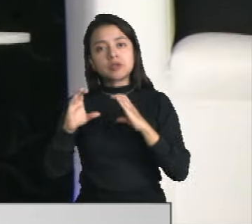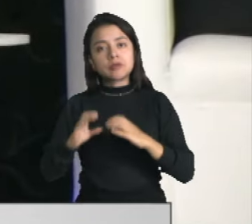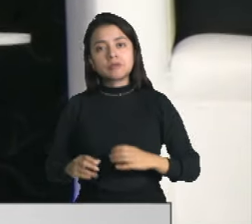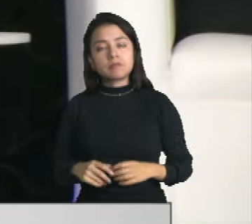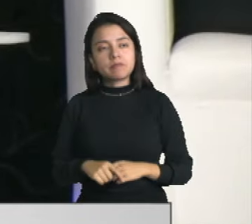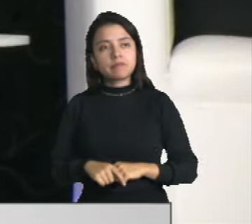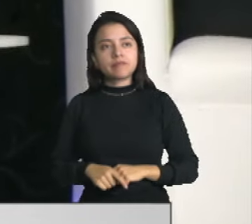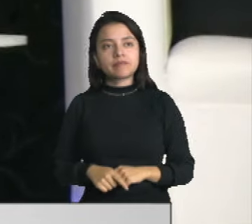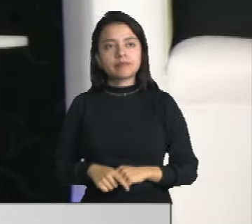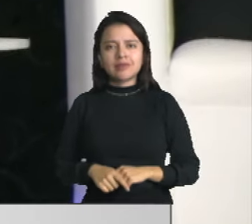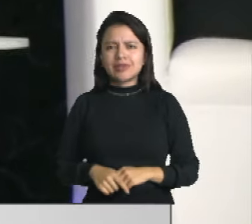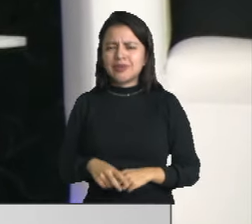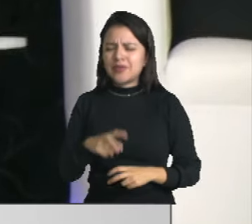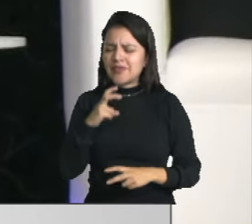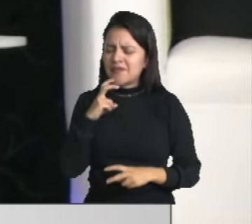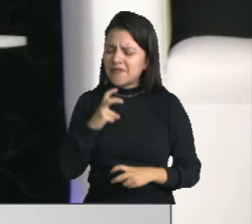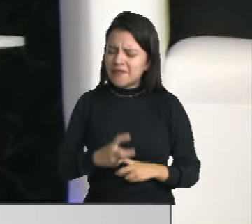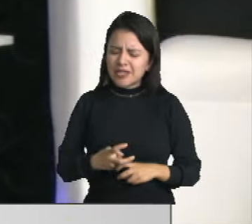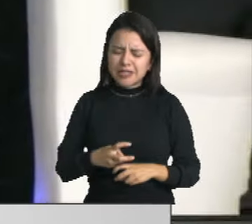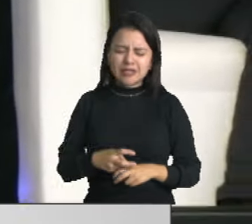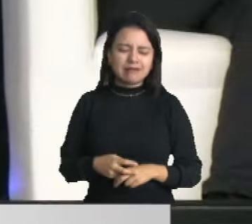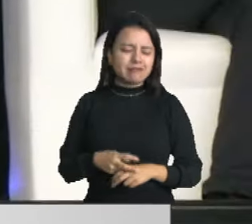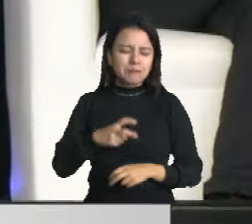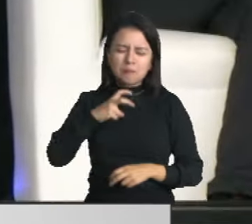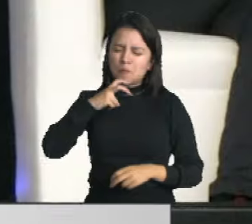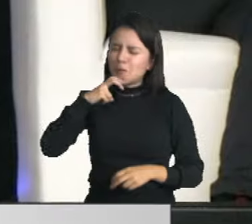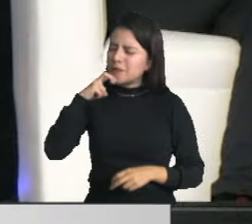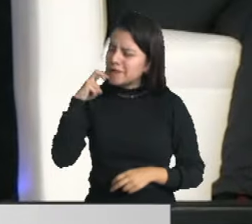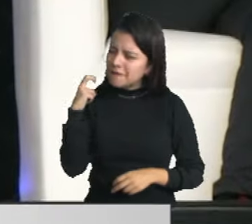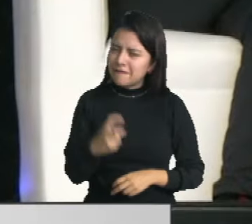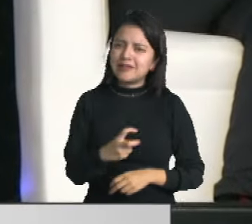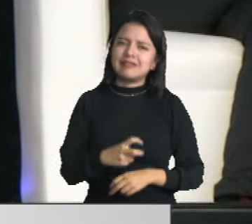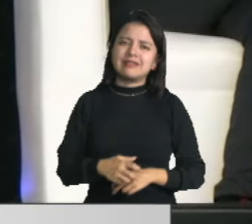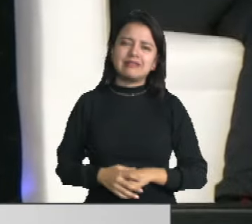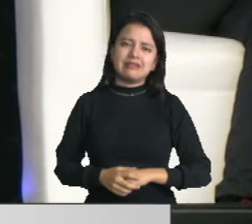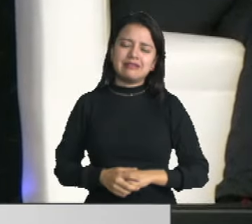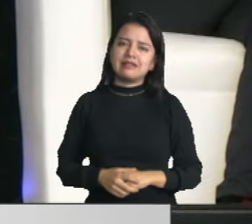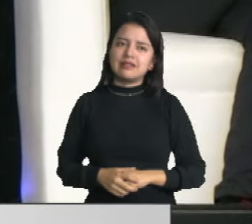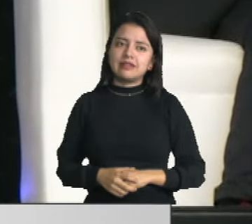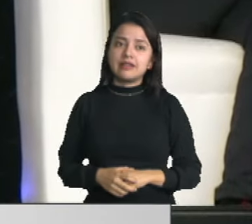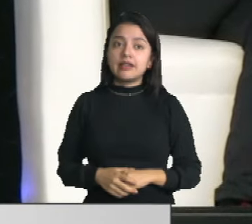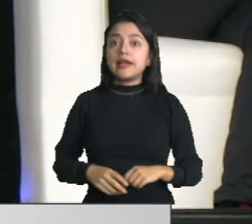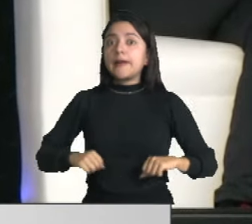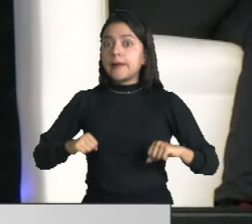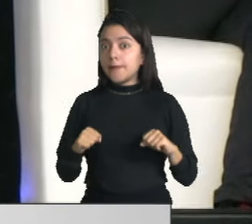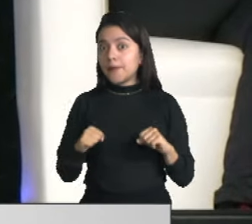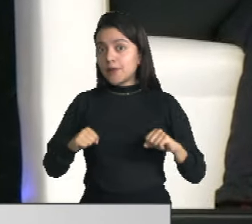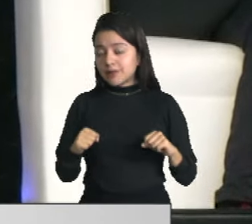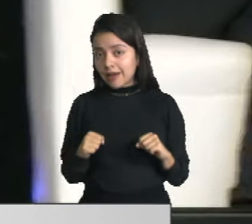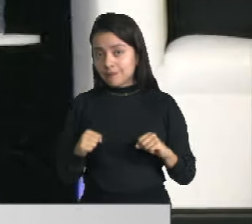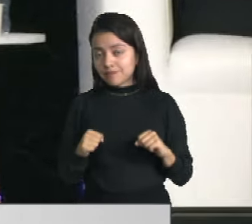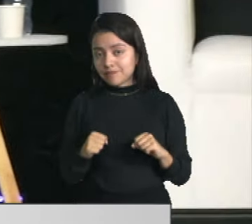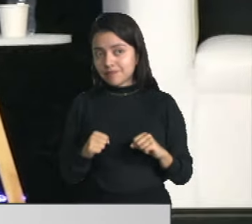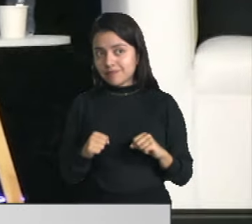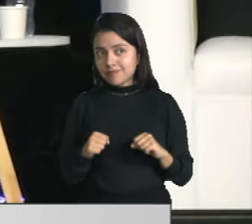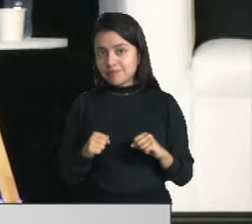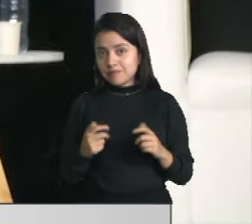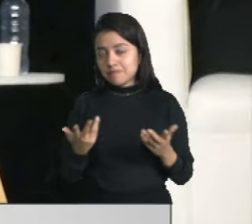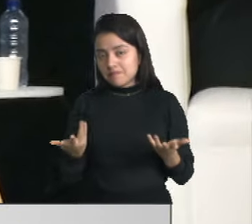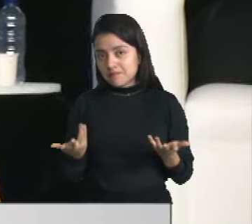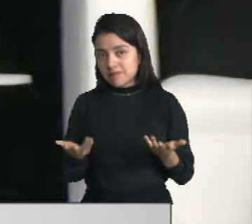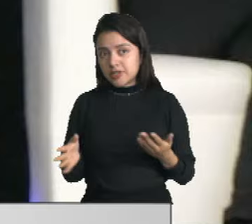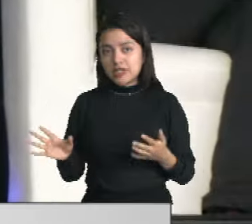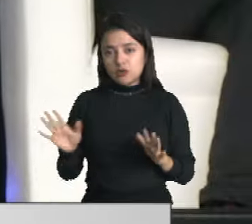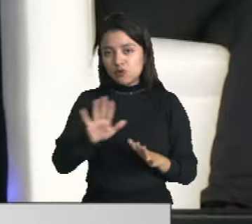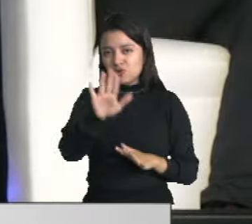difícil. Muy difícil con el gobierno nacional, hay que decirlo. Y Bogotá tal vez tiene una particularidad, además de lo que seguramente